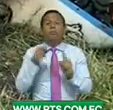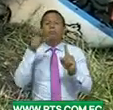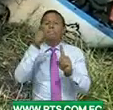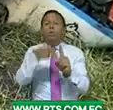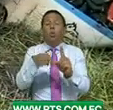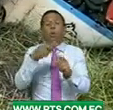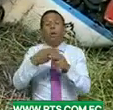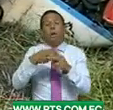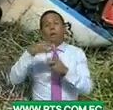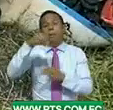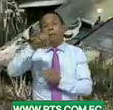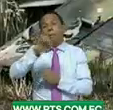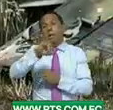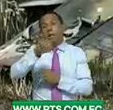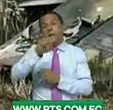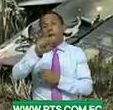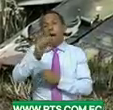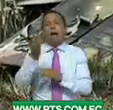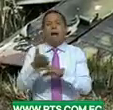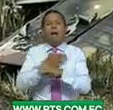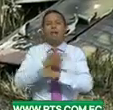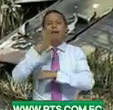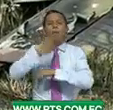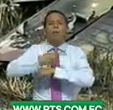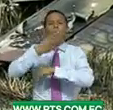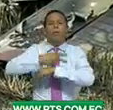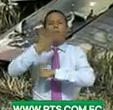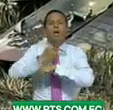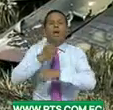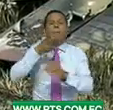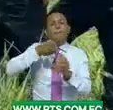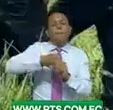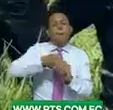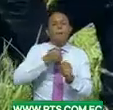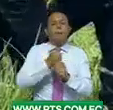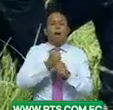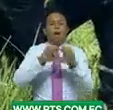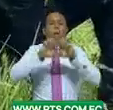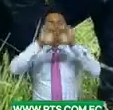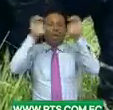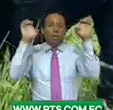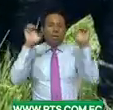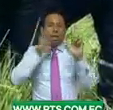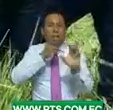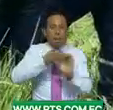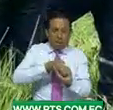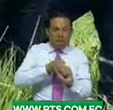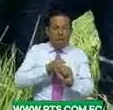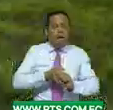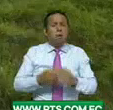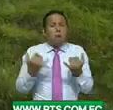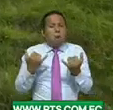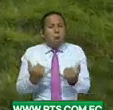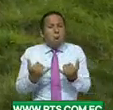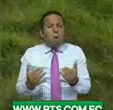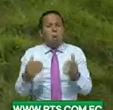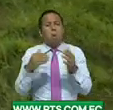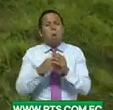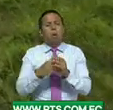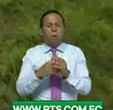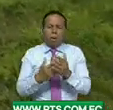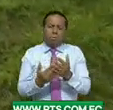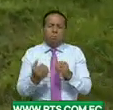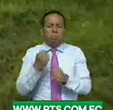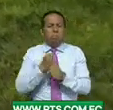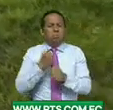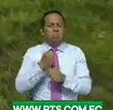tenía 3 días laborando en dicha empresa de fumigación, pero hoy, debido a la falta de personal, decidió coger la avioneta y sobrevolar en